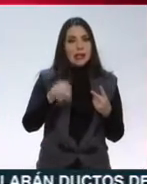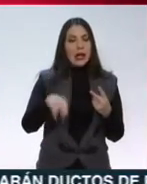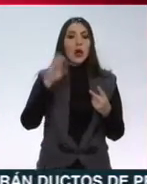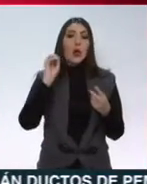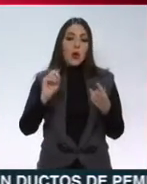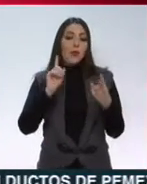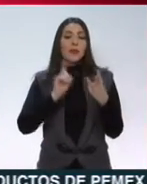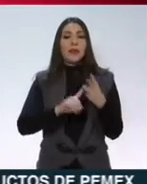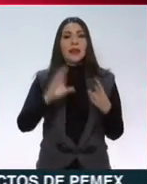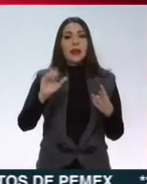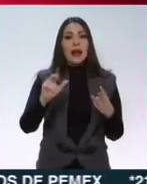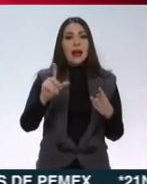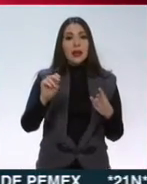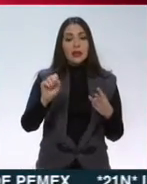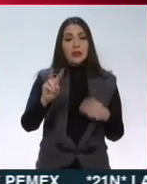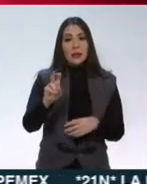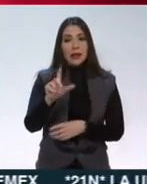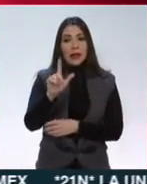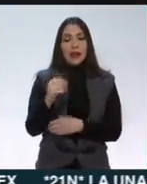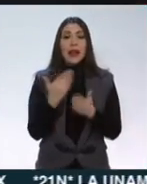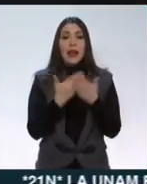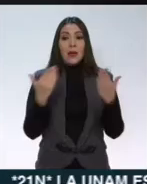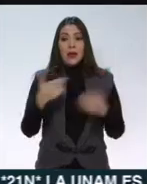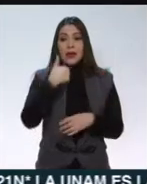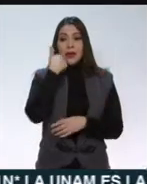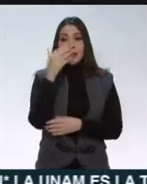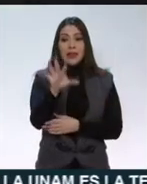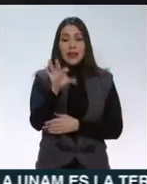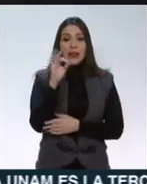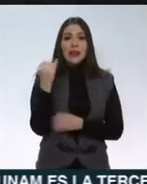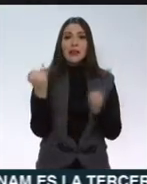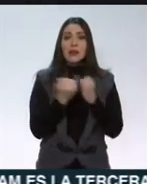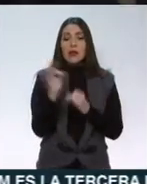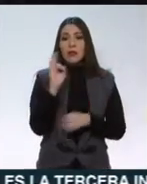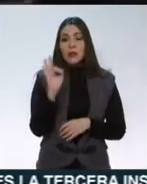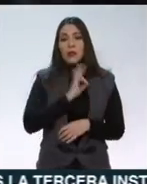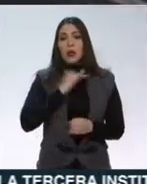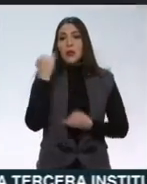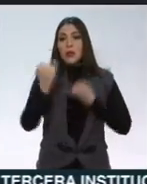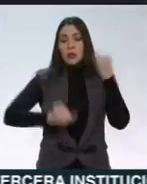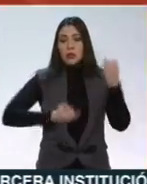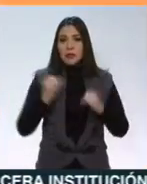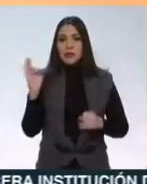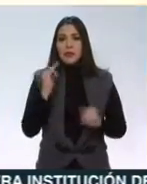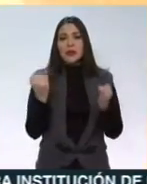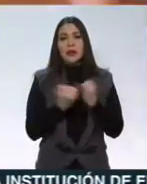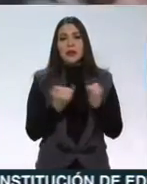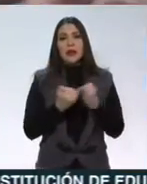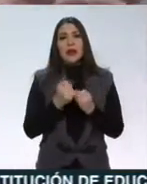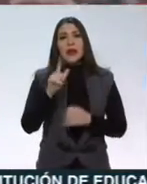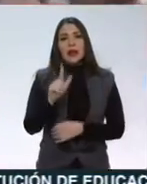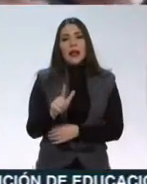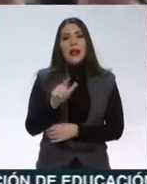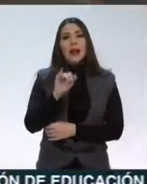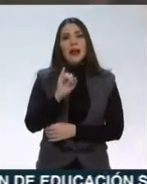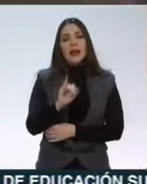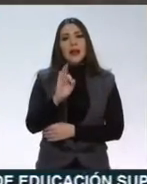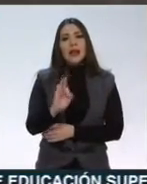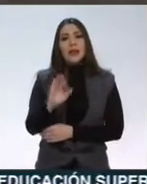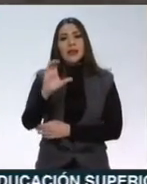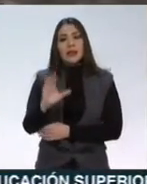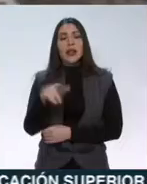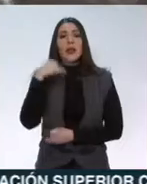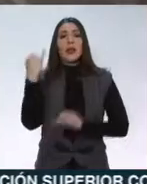Ahora, la situación de Carlos Vela es que lo quieren para 9. También puede jugar y en el LAFC juega por